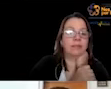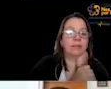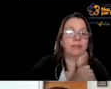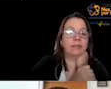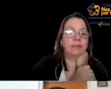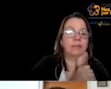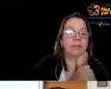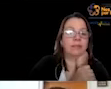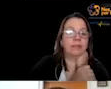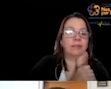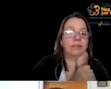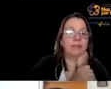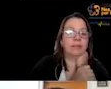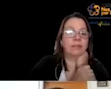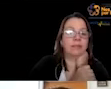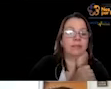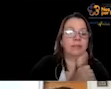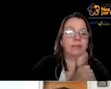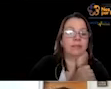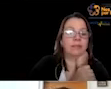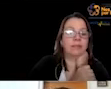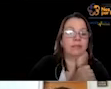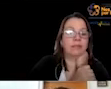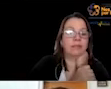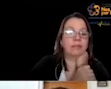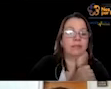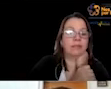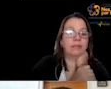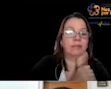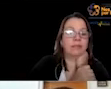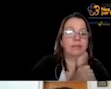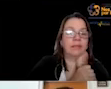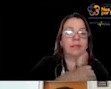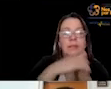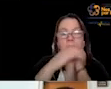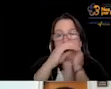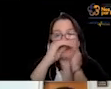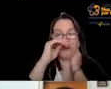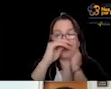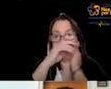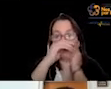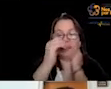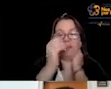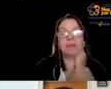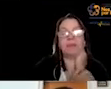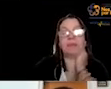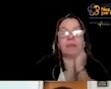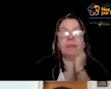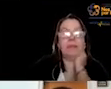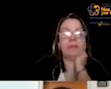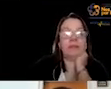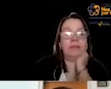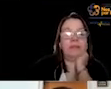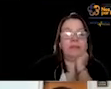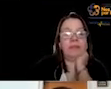activar la vitamina D. No, es simplemente estar afuera al aire libre. Es fundamental el aporte de